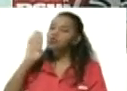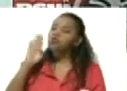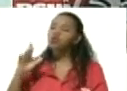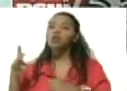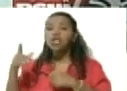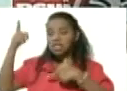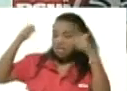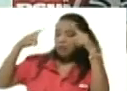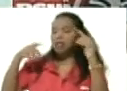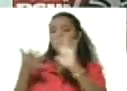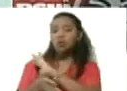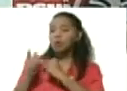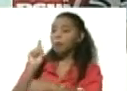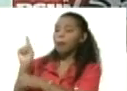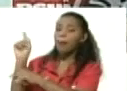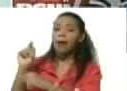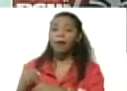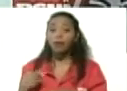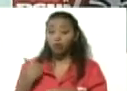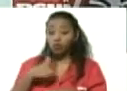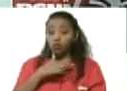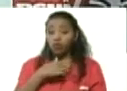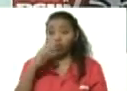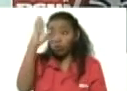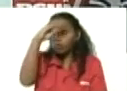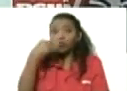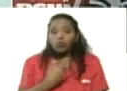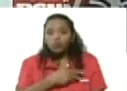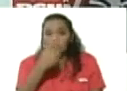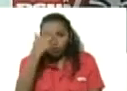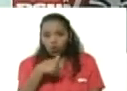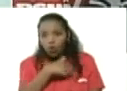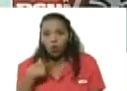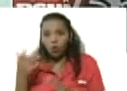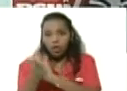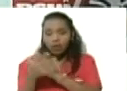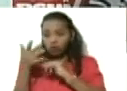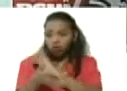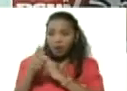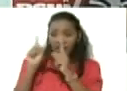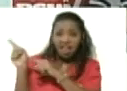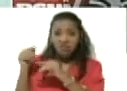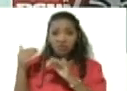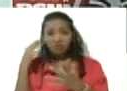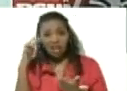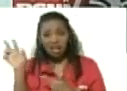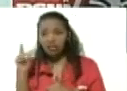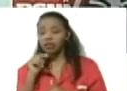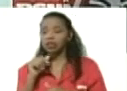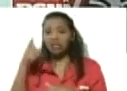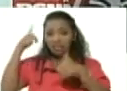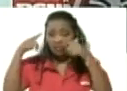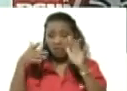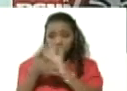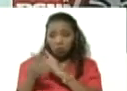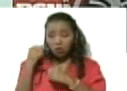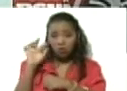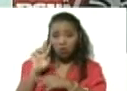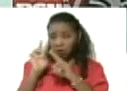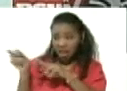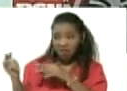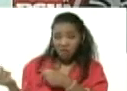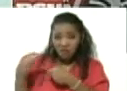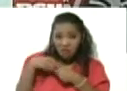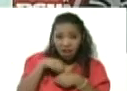cuide a nosotros que esa gente sea chavista. Chavistas no son, y estoy seguro que no serán chavistas. Una